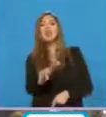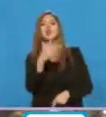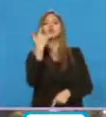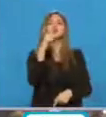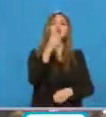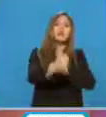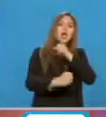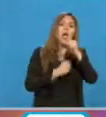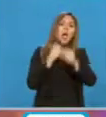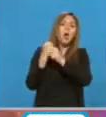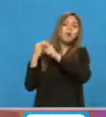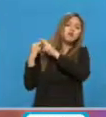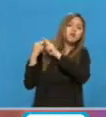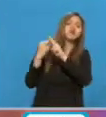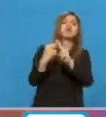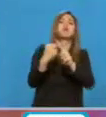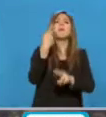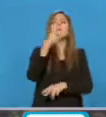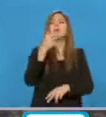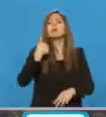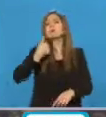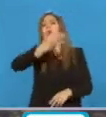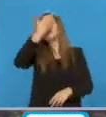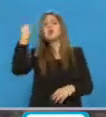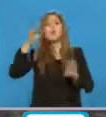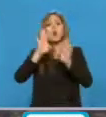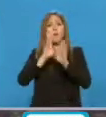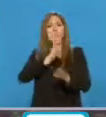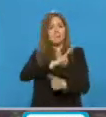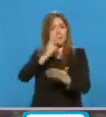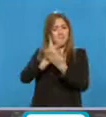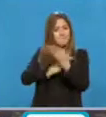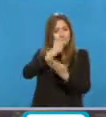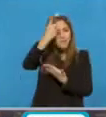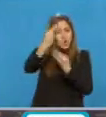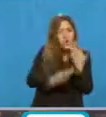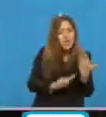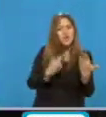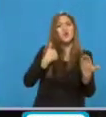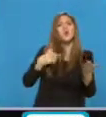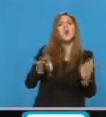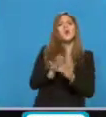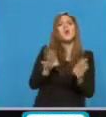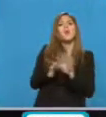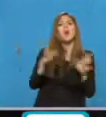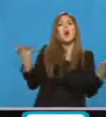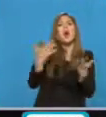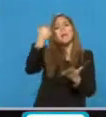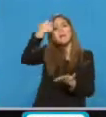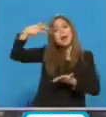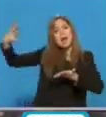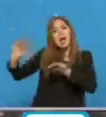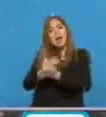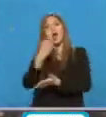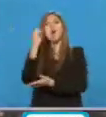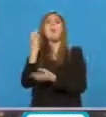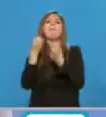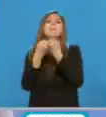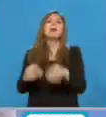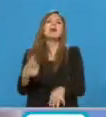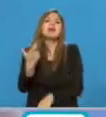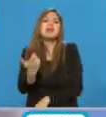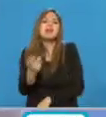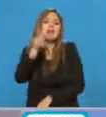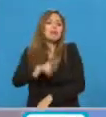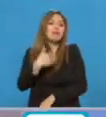que yo no sé cómo hacer sustentable mi proyecto. Sí. A veces no sé si pierdo o gano. Yo sé que voy viviendo, pero no sé si perdí o